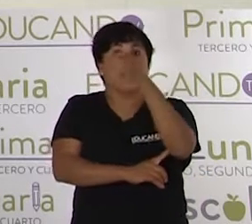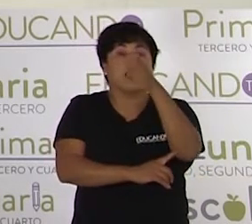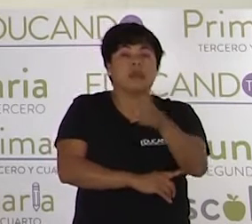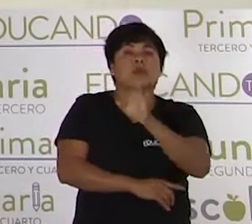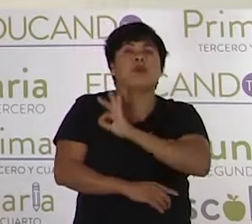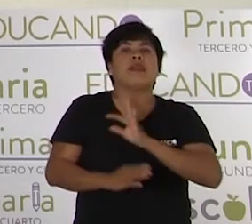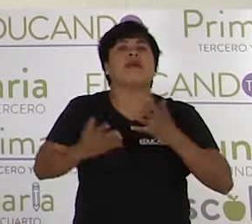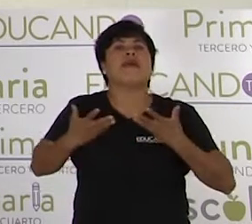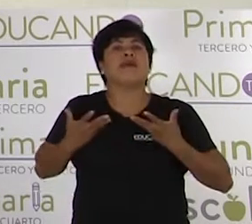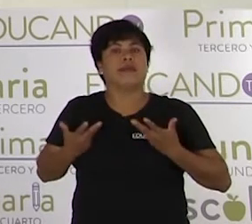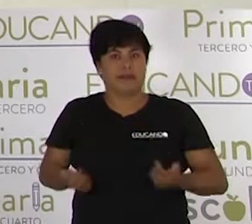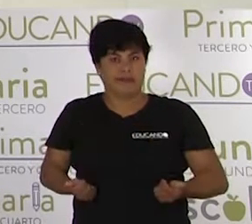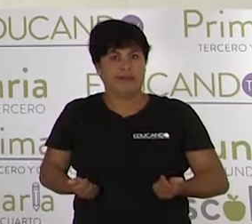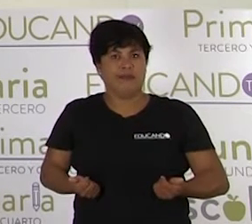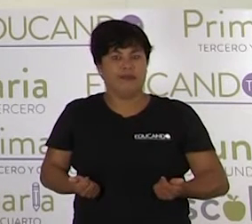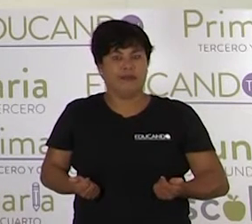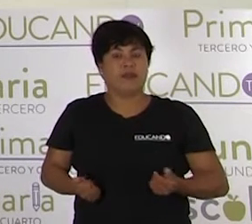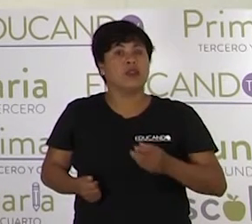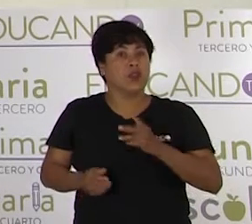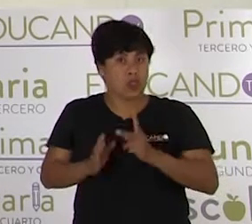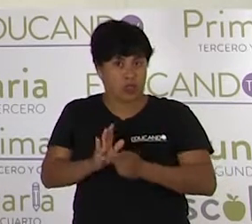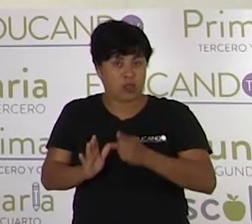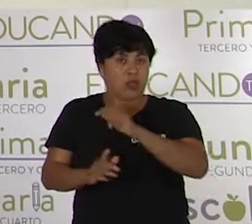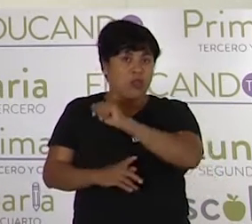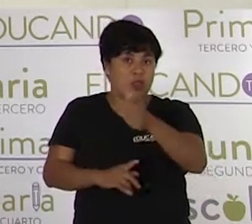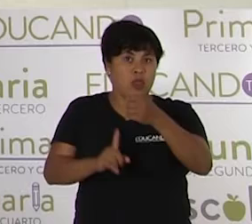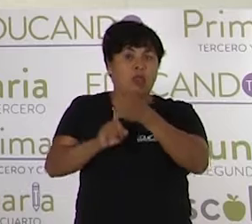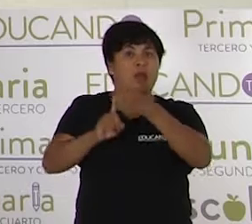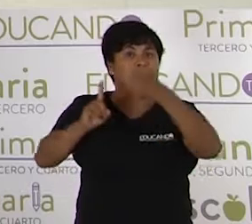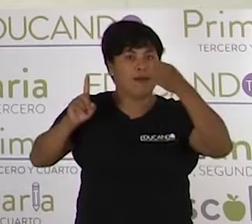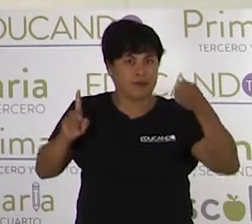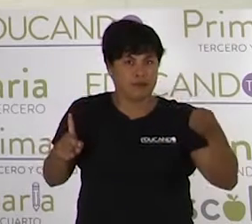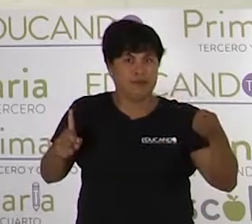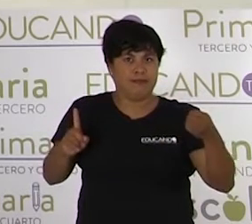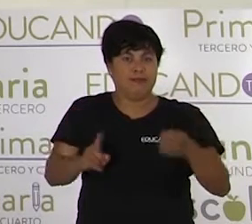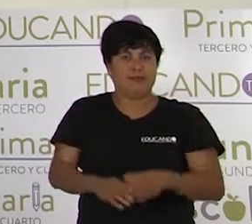se entiendan. Vamos con la siguiente oración.